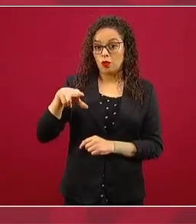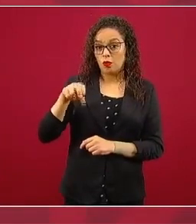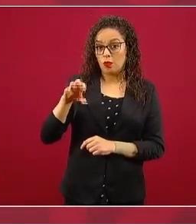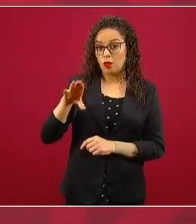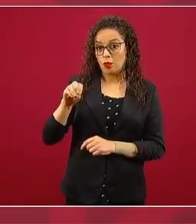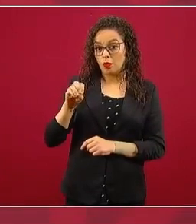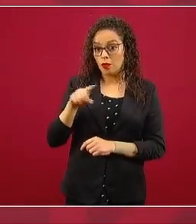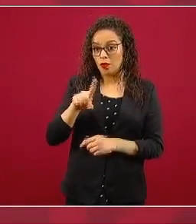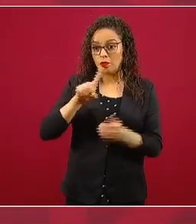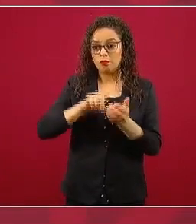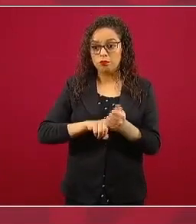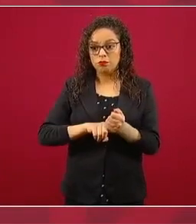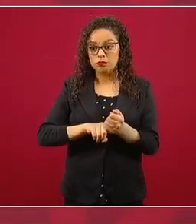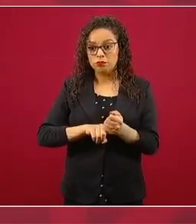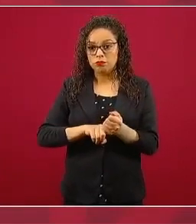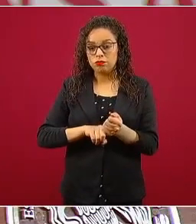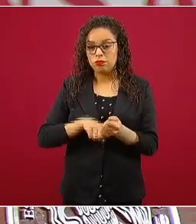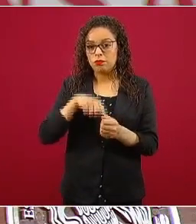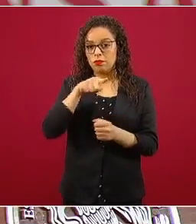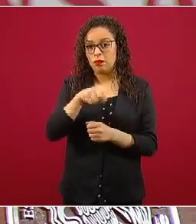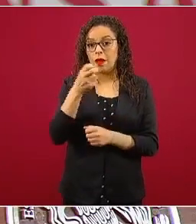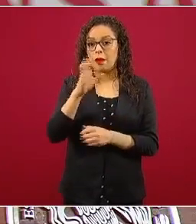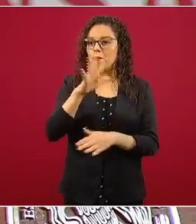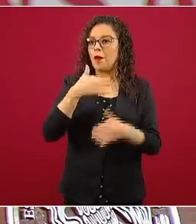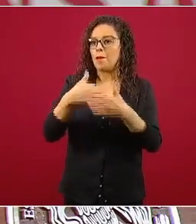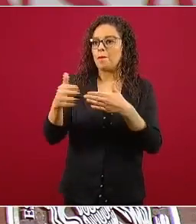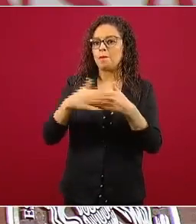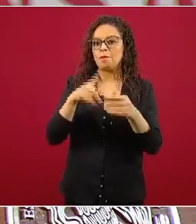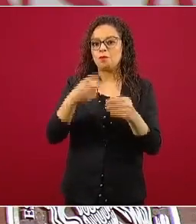crear organismos satélites,